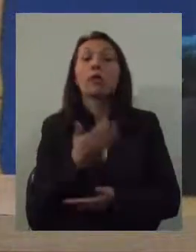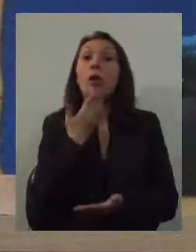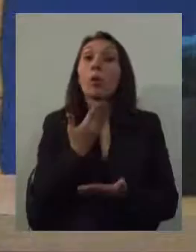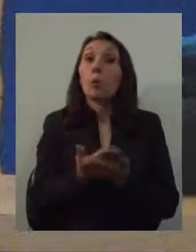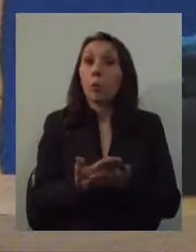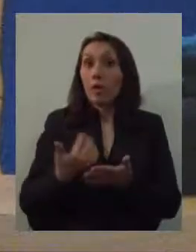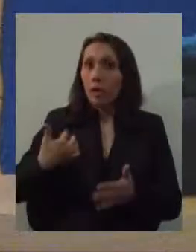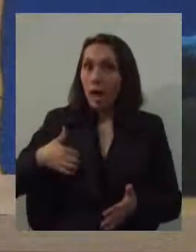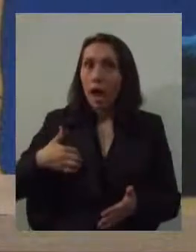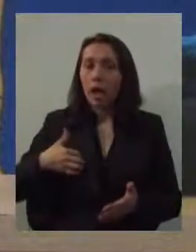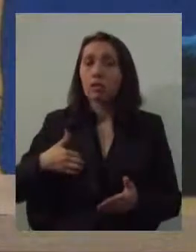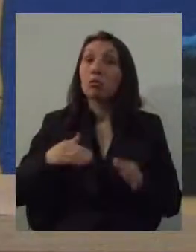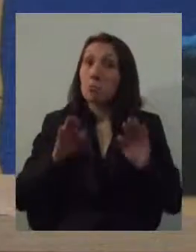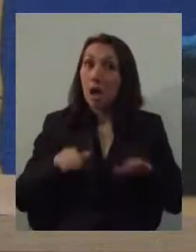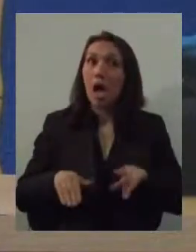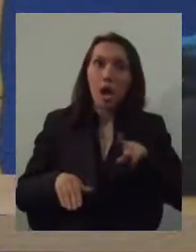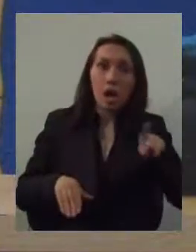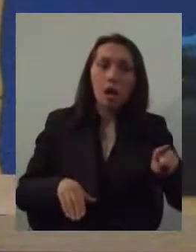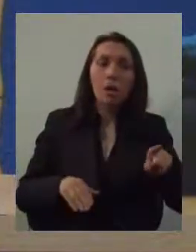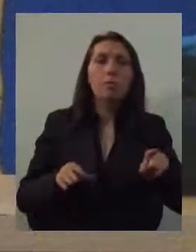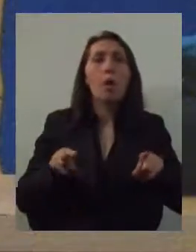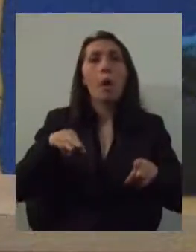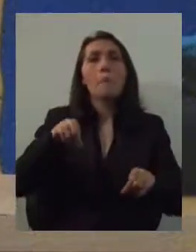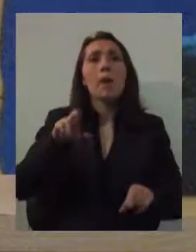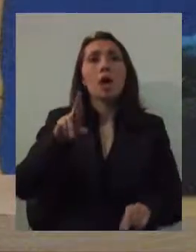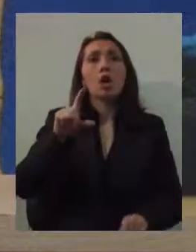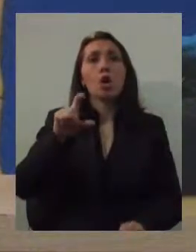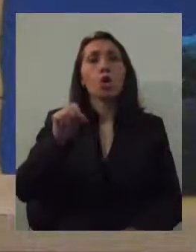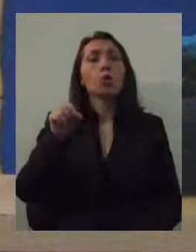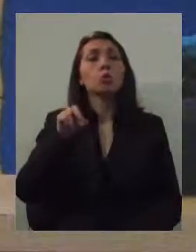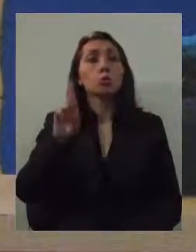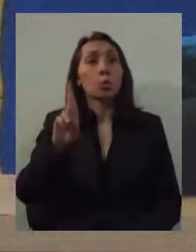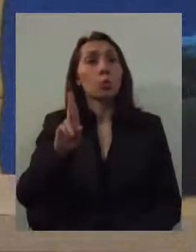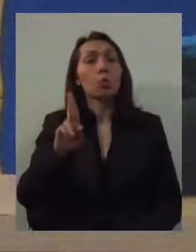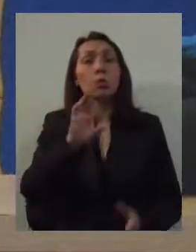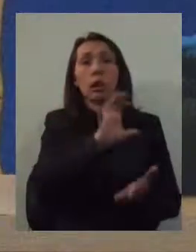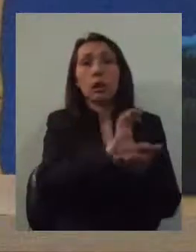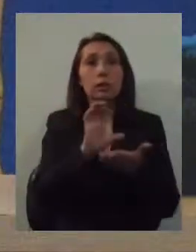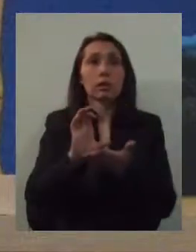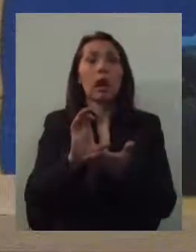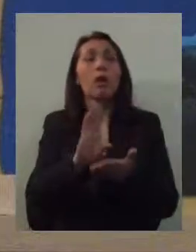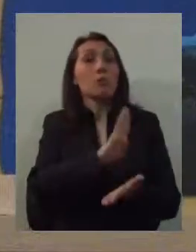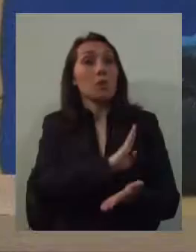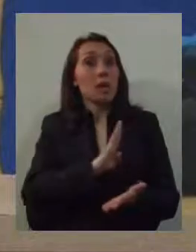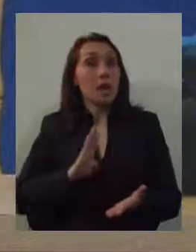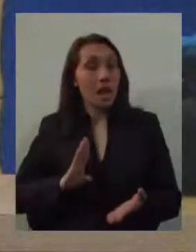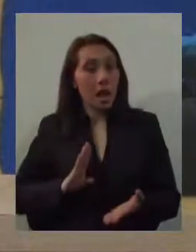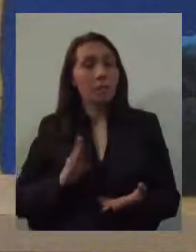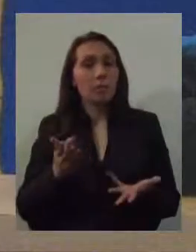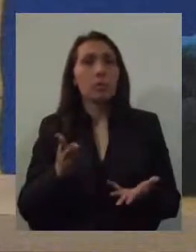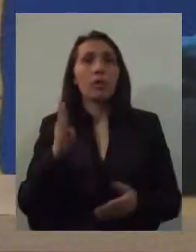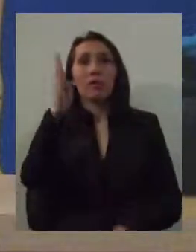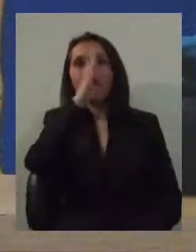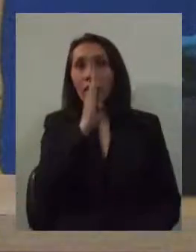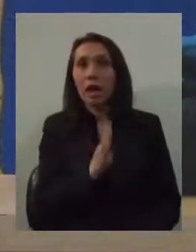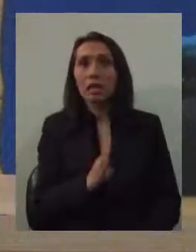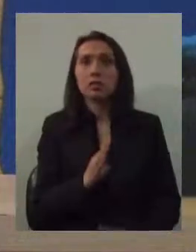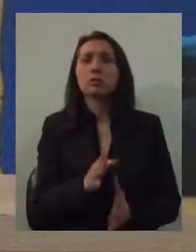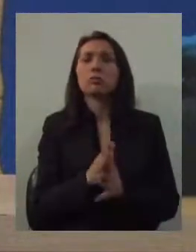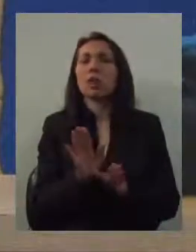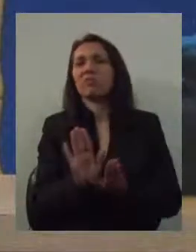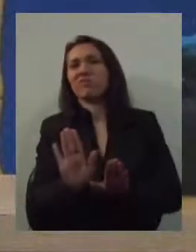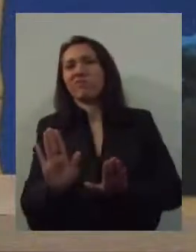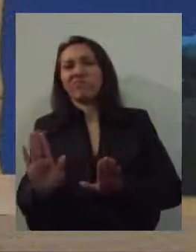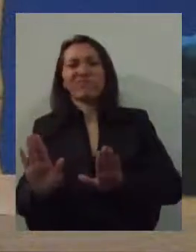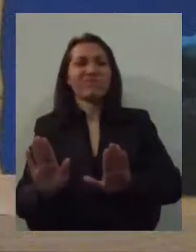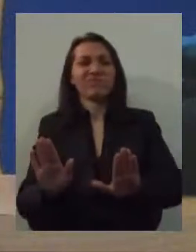en Argentina pasa esto y cuando en el Mercosur pasa esto, entre los estados parte del Mercosur, Brasil, que era el más